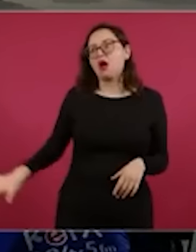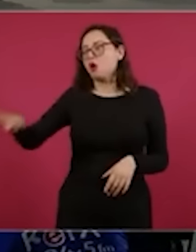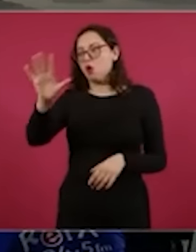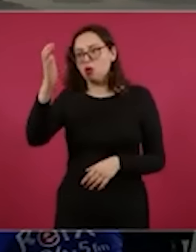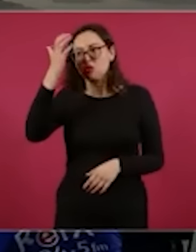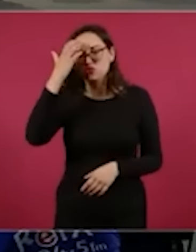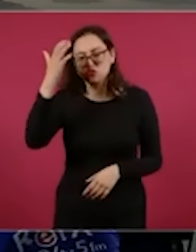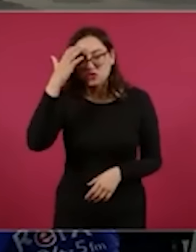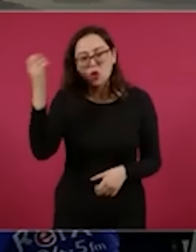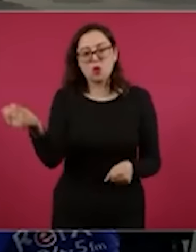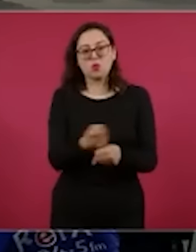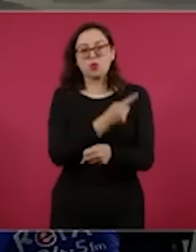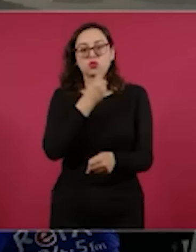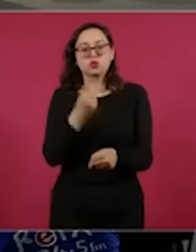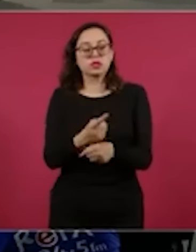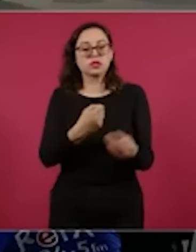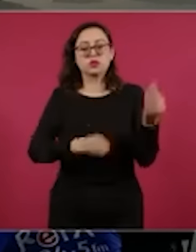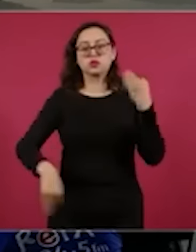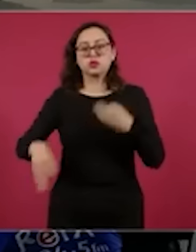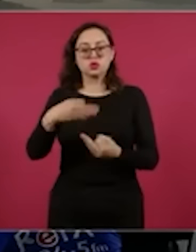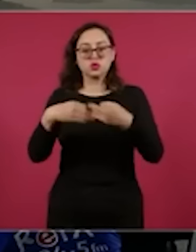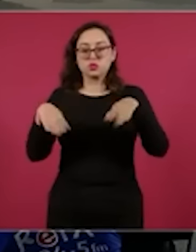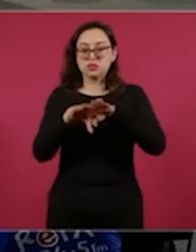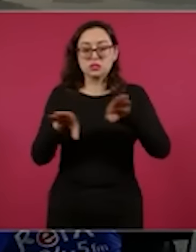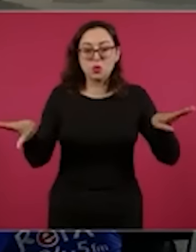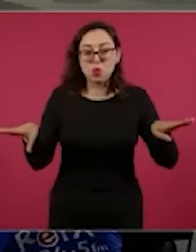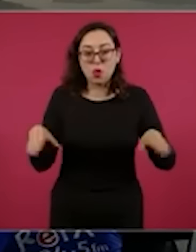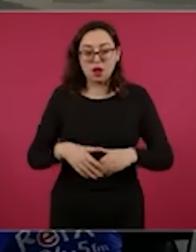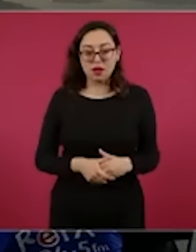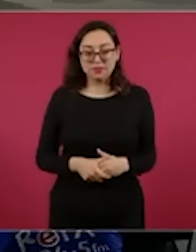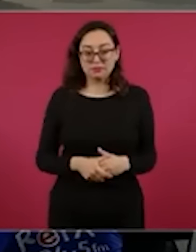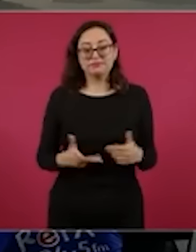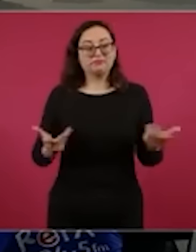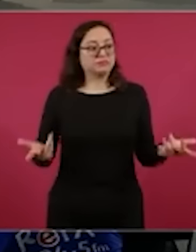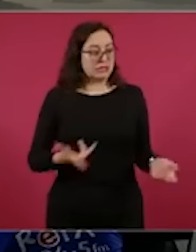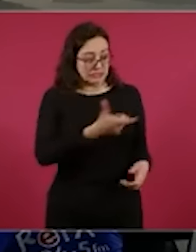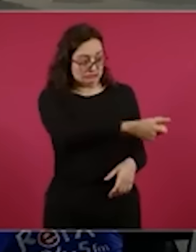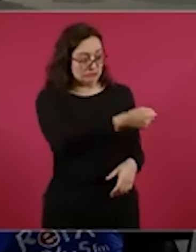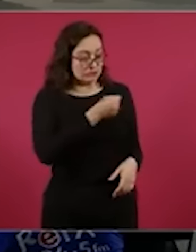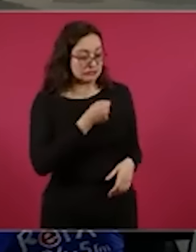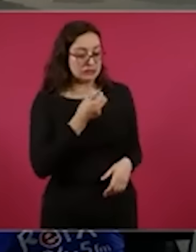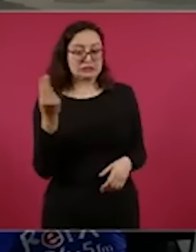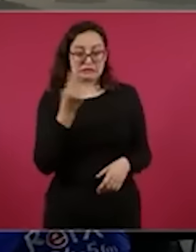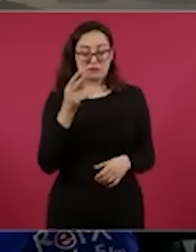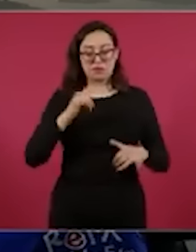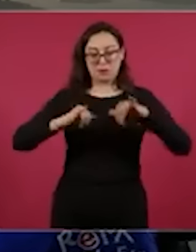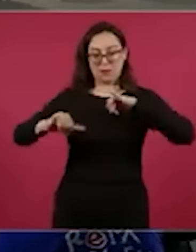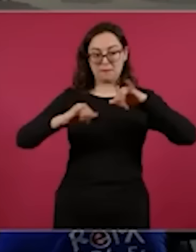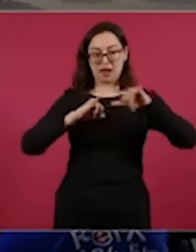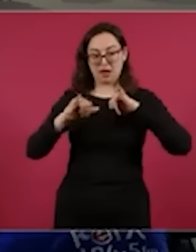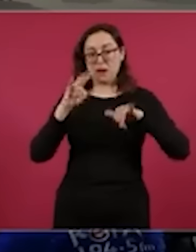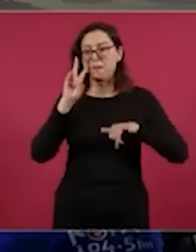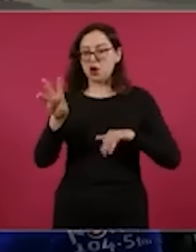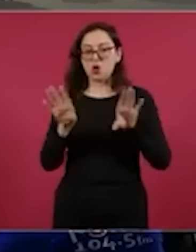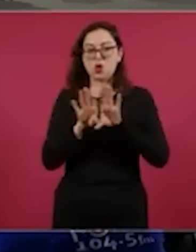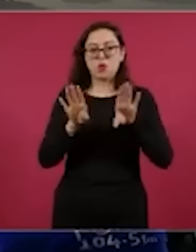si puedo tener un micrófono, porque pues Chapultepec se recorre definitivamente.